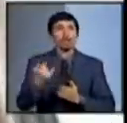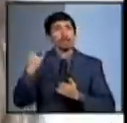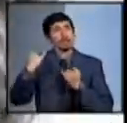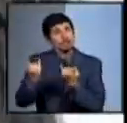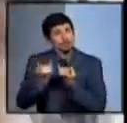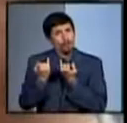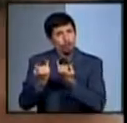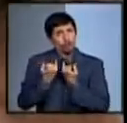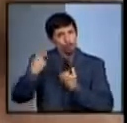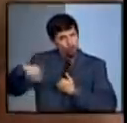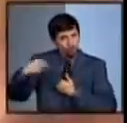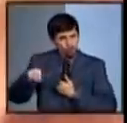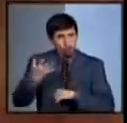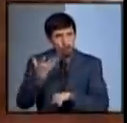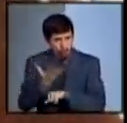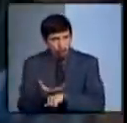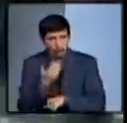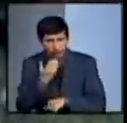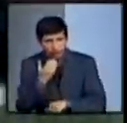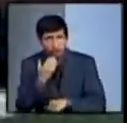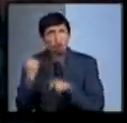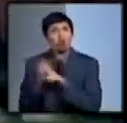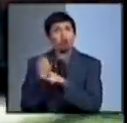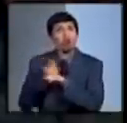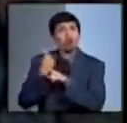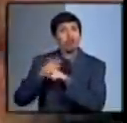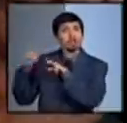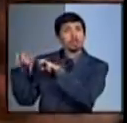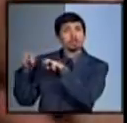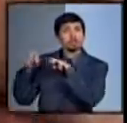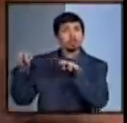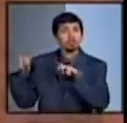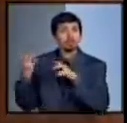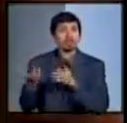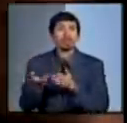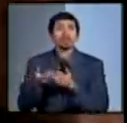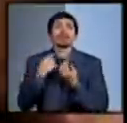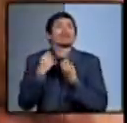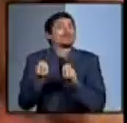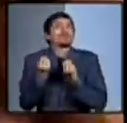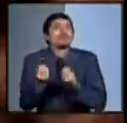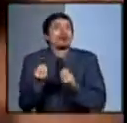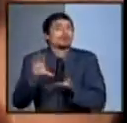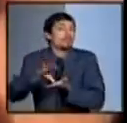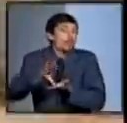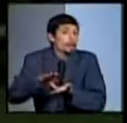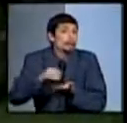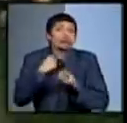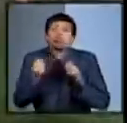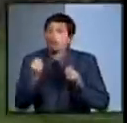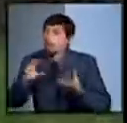noticias y le da también la posibilidad de conversar con sus pasajeros sobre lo que está sucediendo en el país y en el mundo.